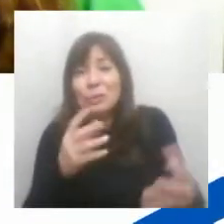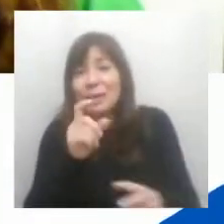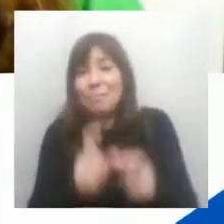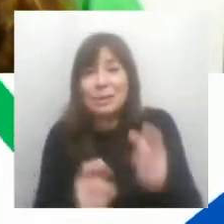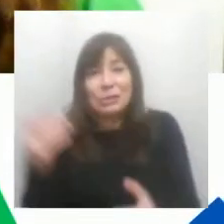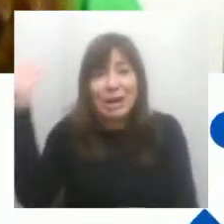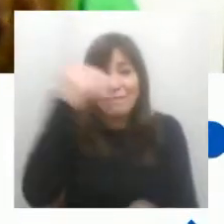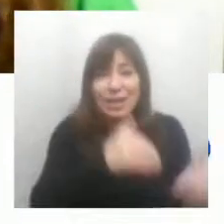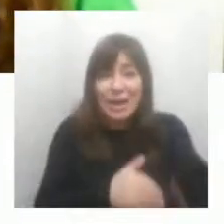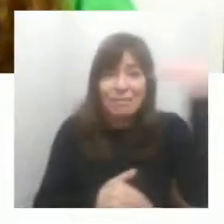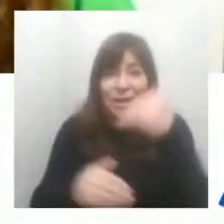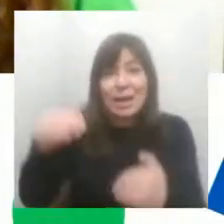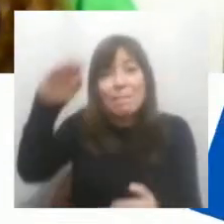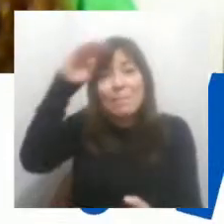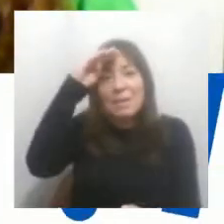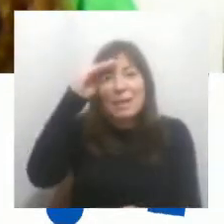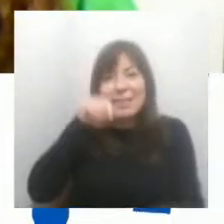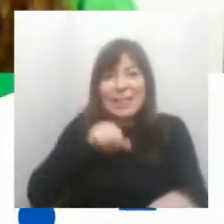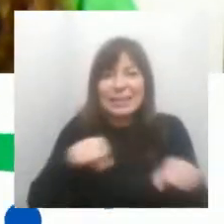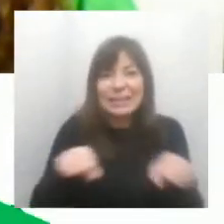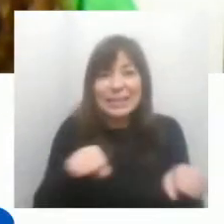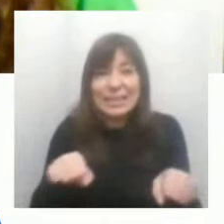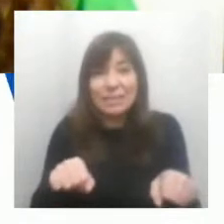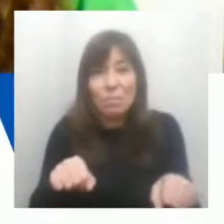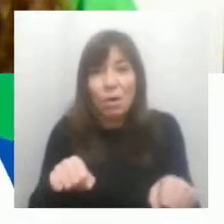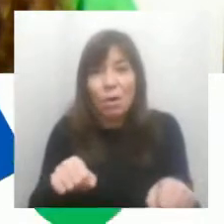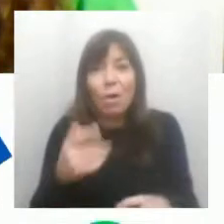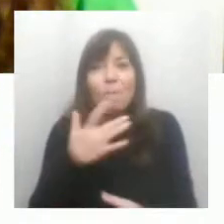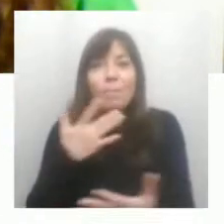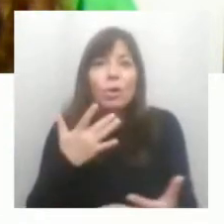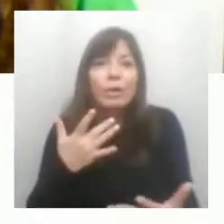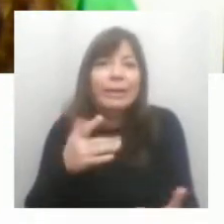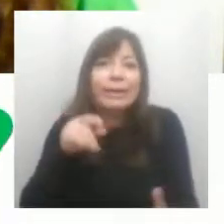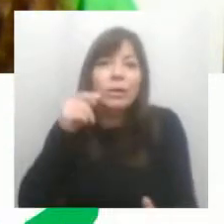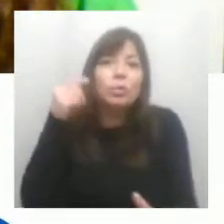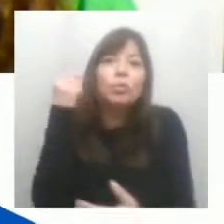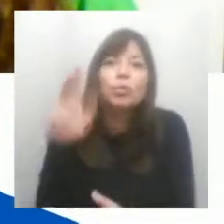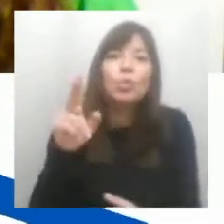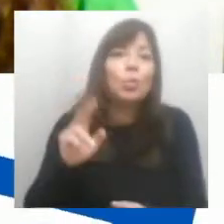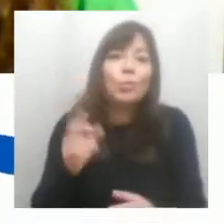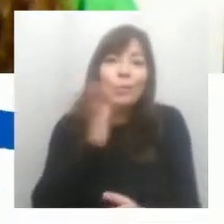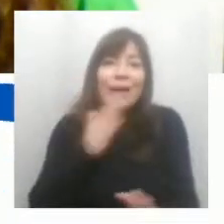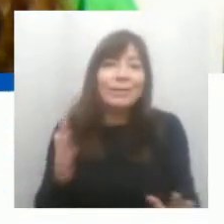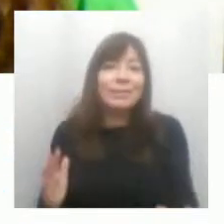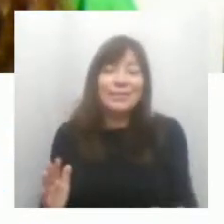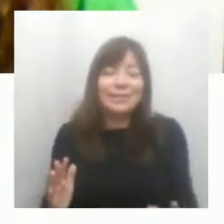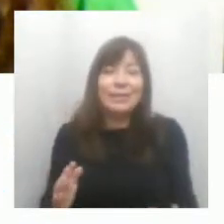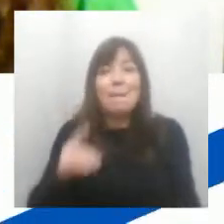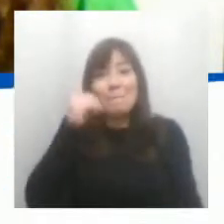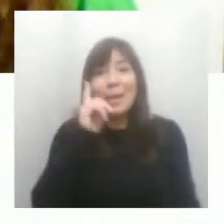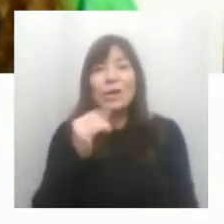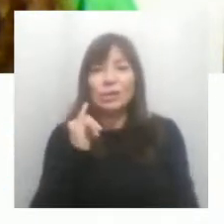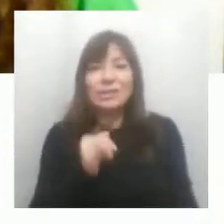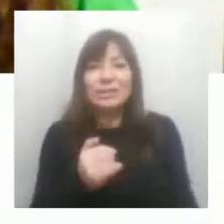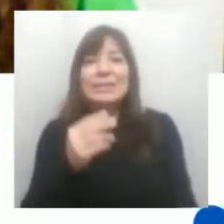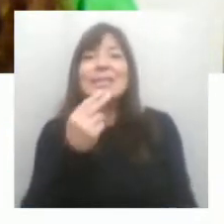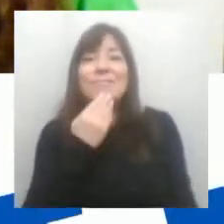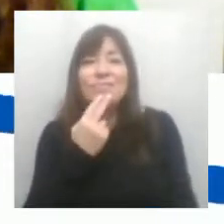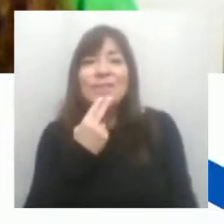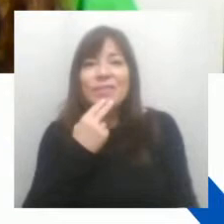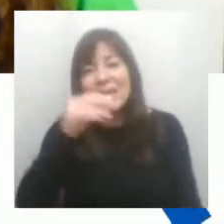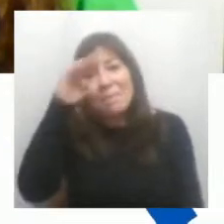sismo recreado, porque claramente en su geografía no ocurren estas situaciones, pero sí pueden vivir la experiencia acá en Chile,